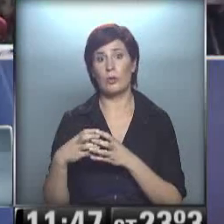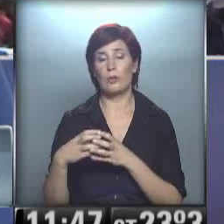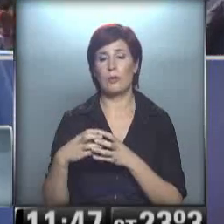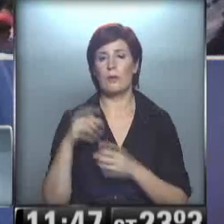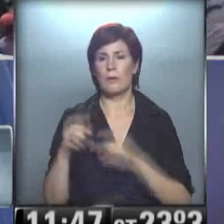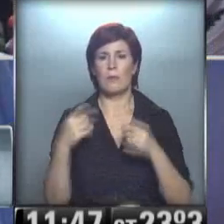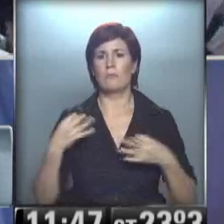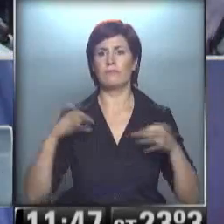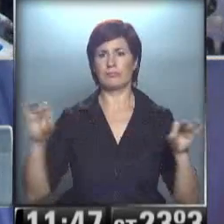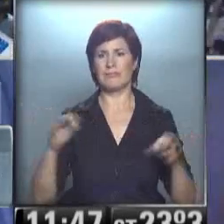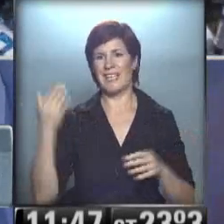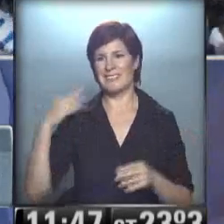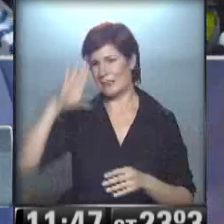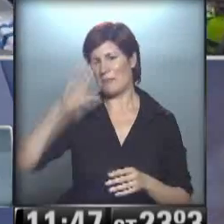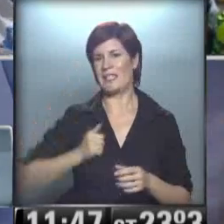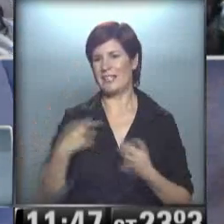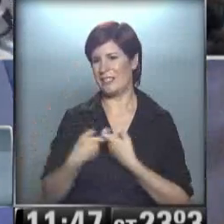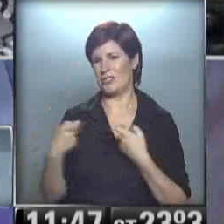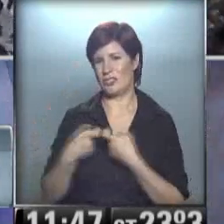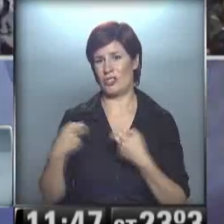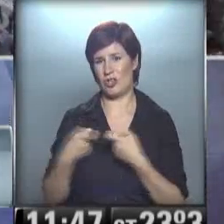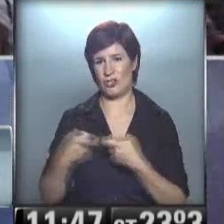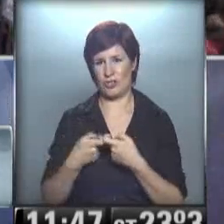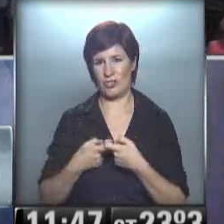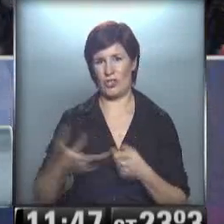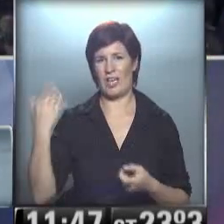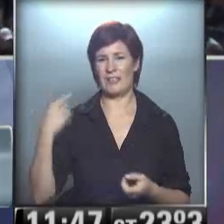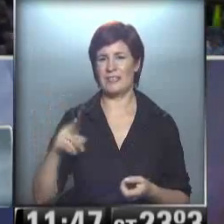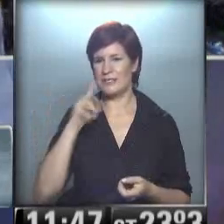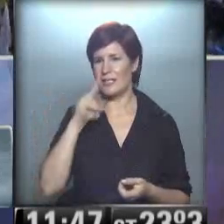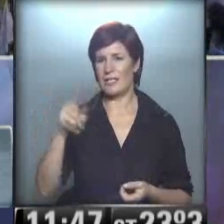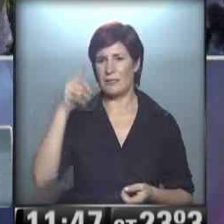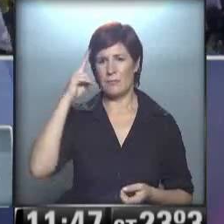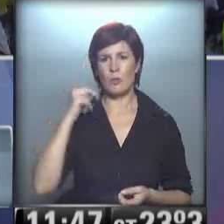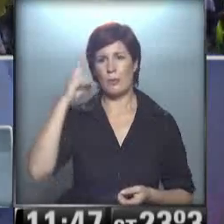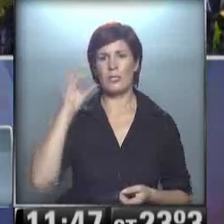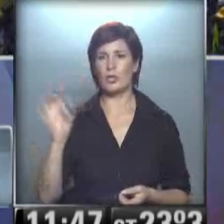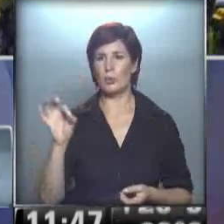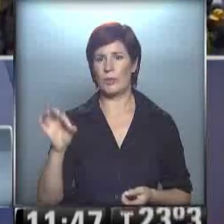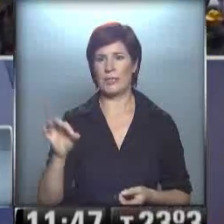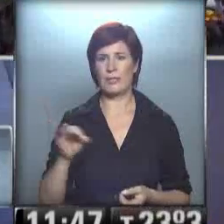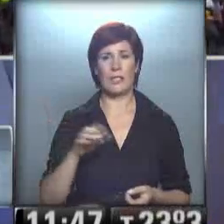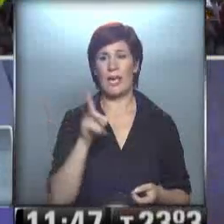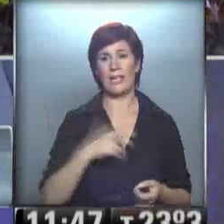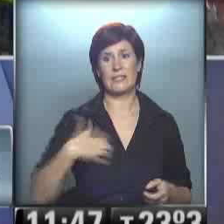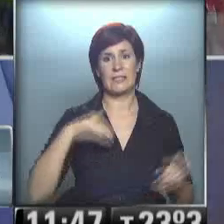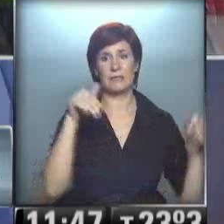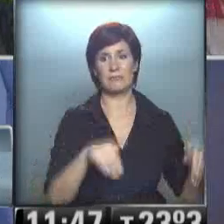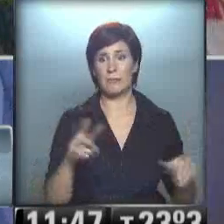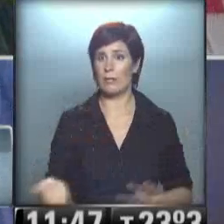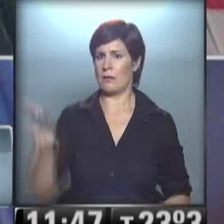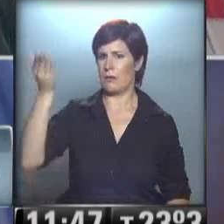digamos, con complicidad con la dictadura? Construyó su situación de privilegio en la década del 90, cuando el país un día ellos crecían. Construyó su